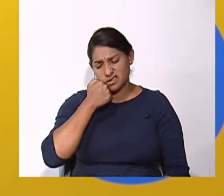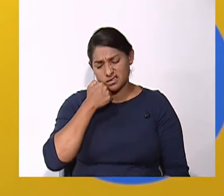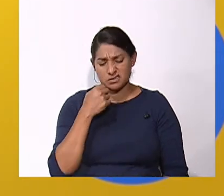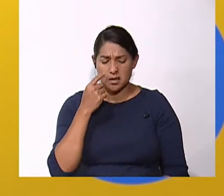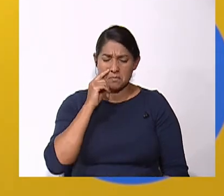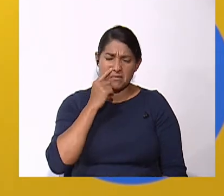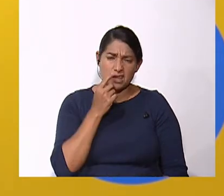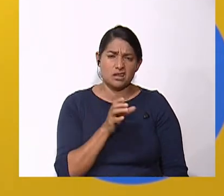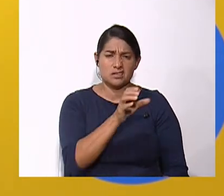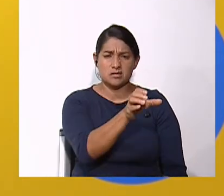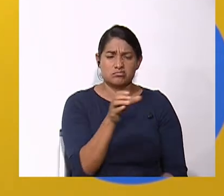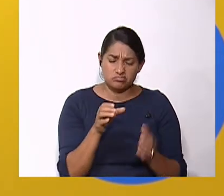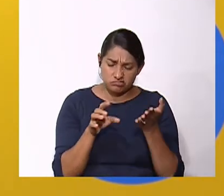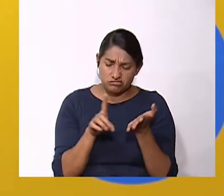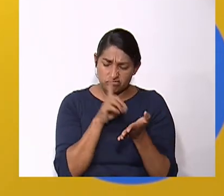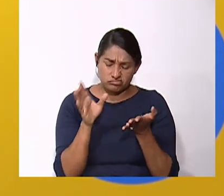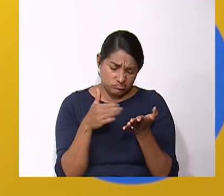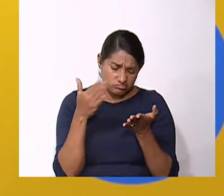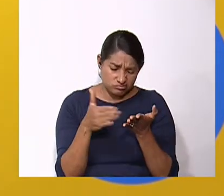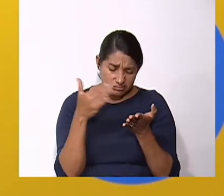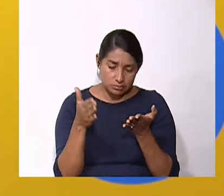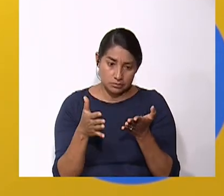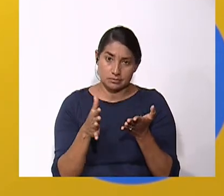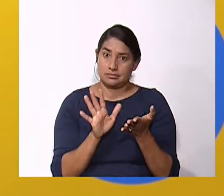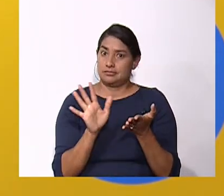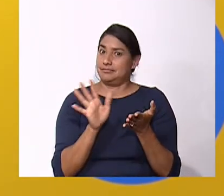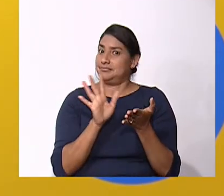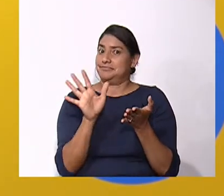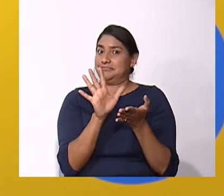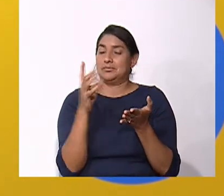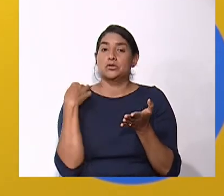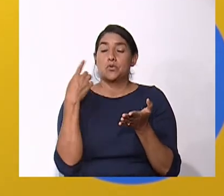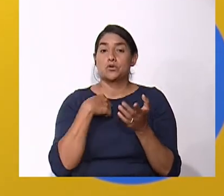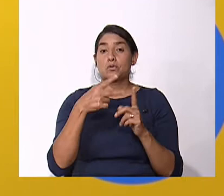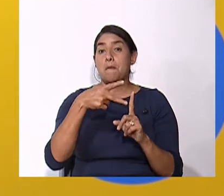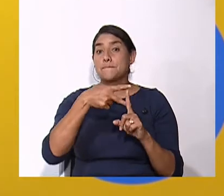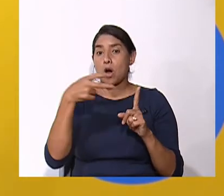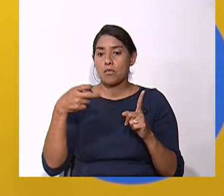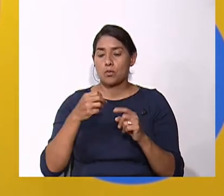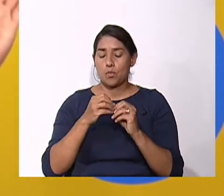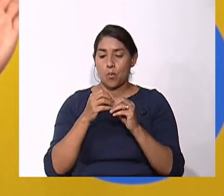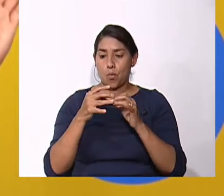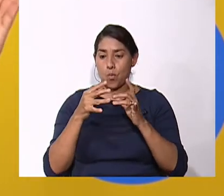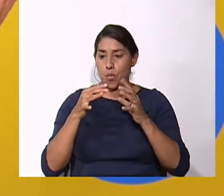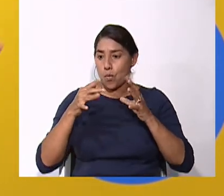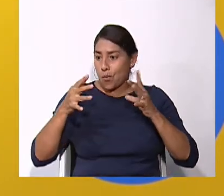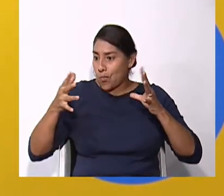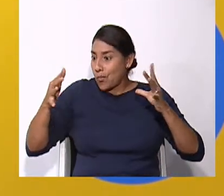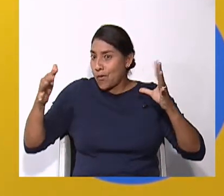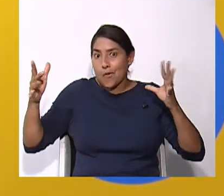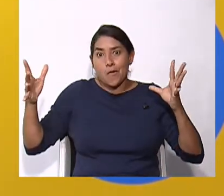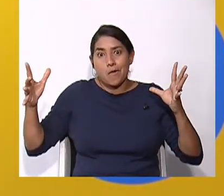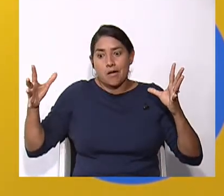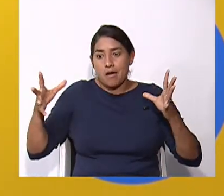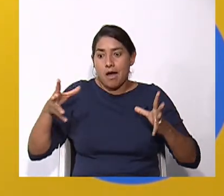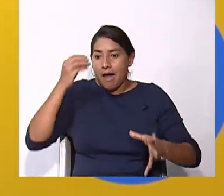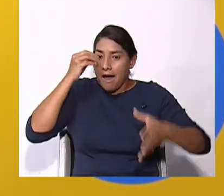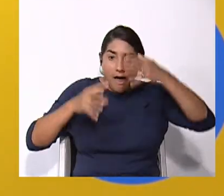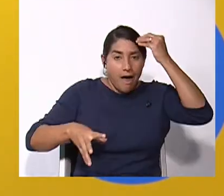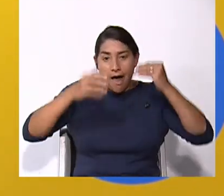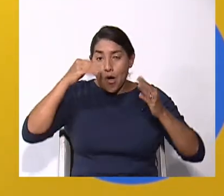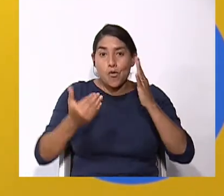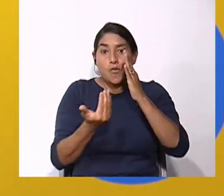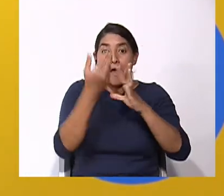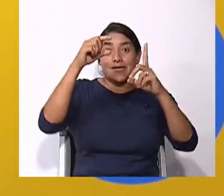porque cada vez que consultamos en el diccionario, nuestro vocabulario se amplía. Entonces, si ya yo sé